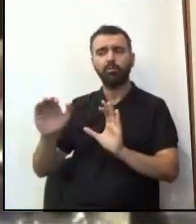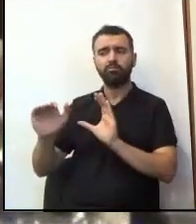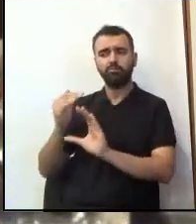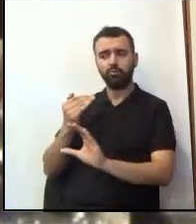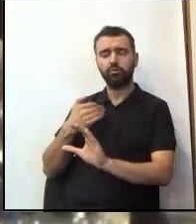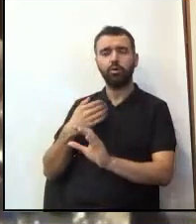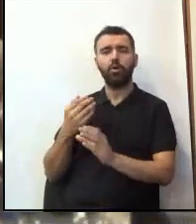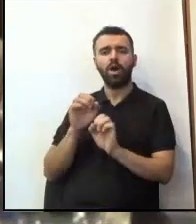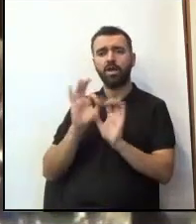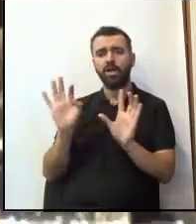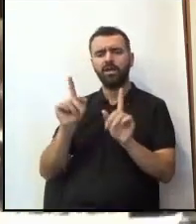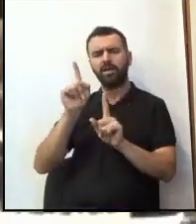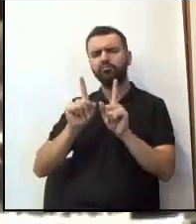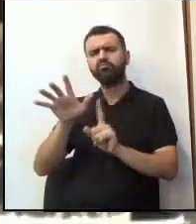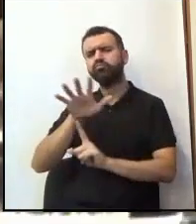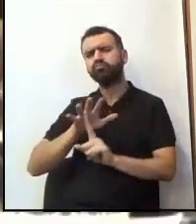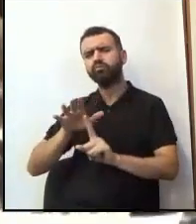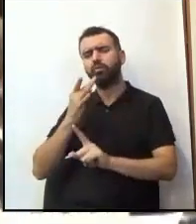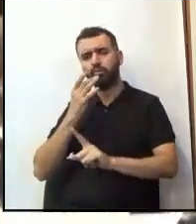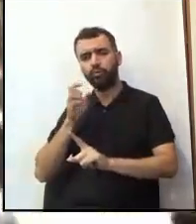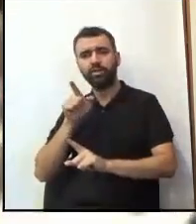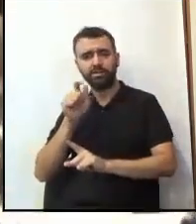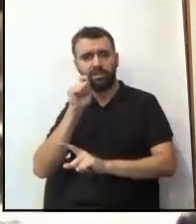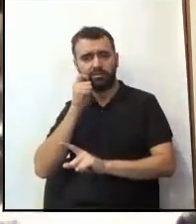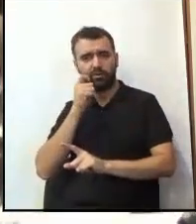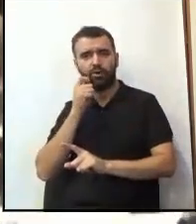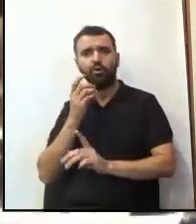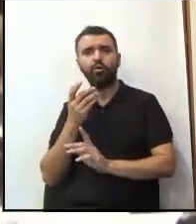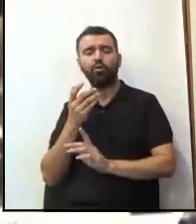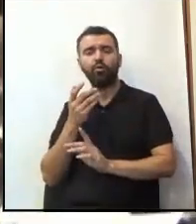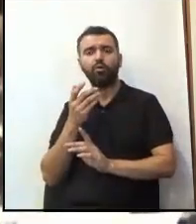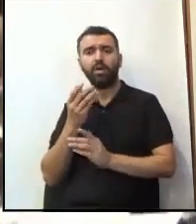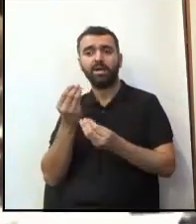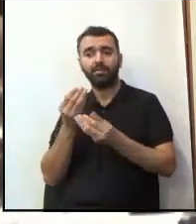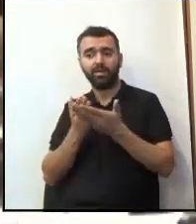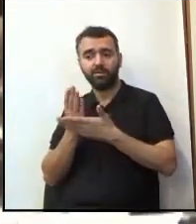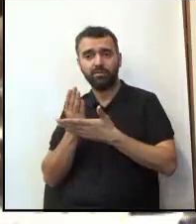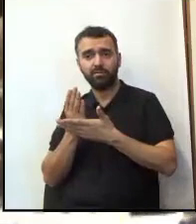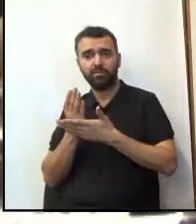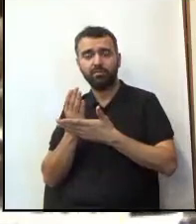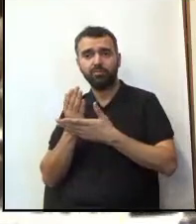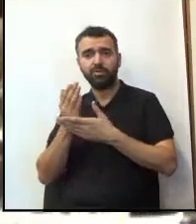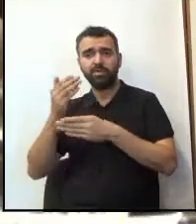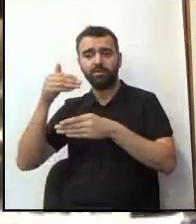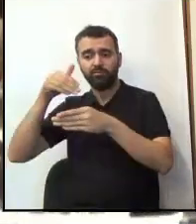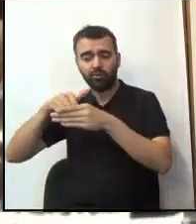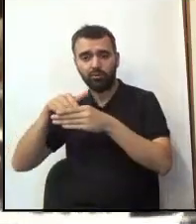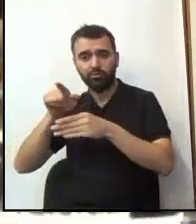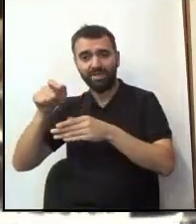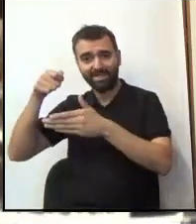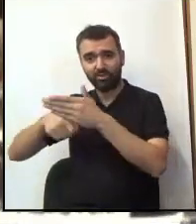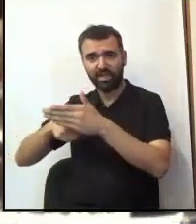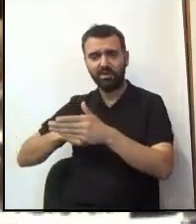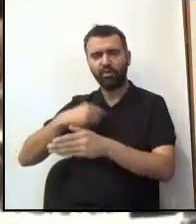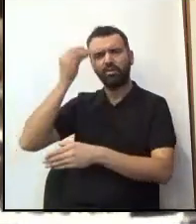algunas situaciones, porque fue una preocupación permanente esta concejalía en el momento en que se votó dicho contrato. Ya